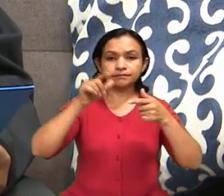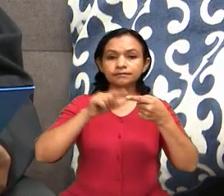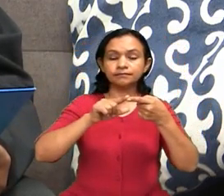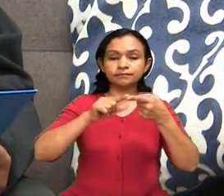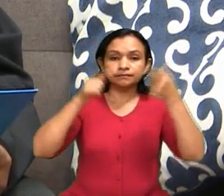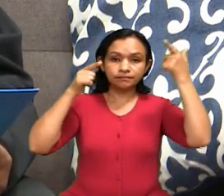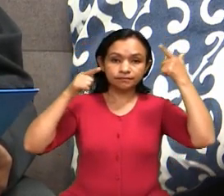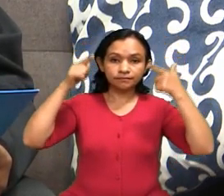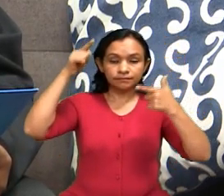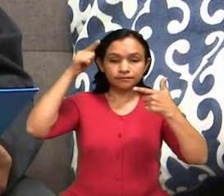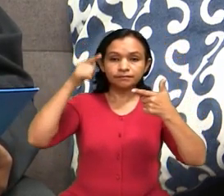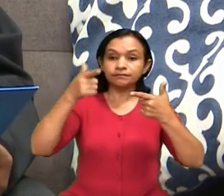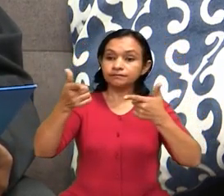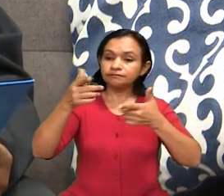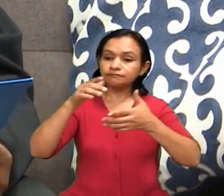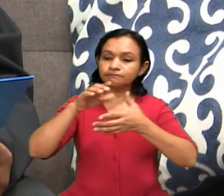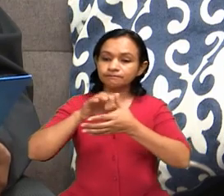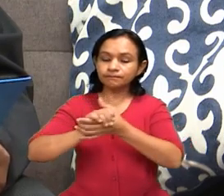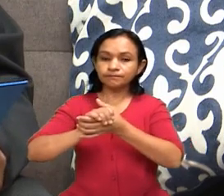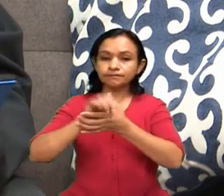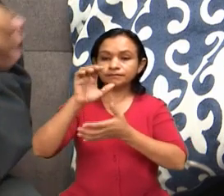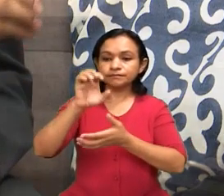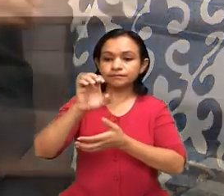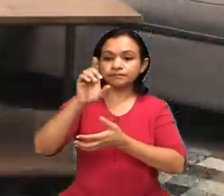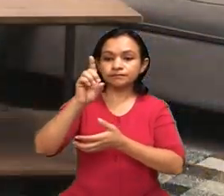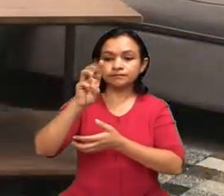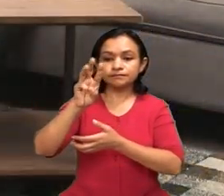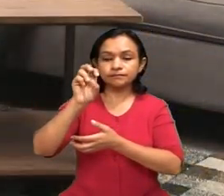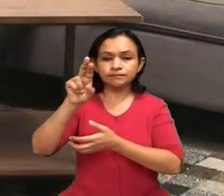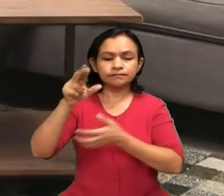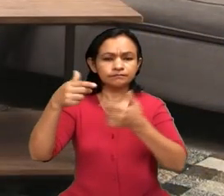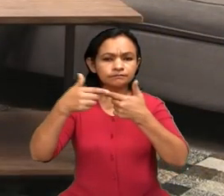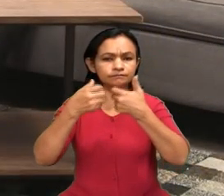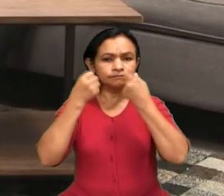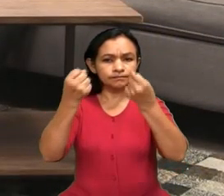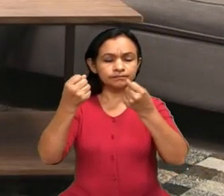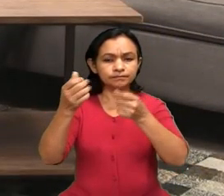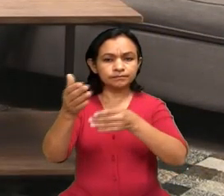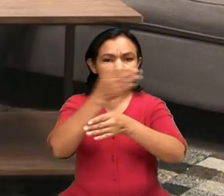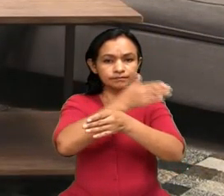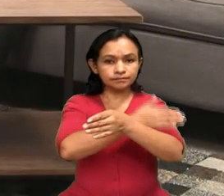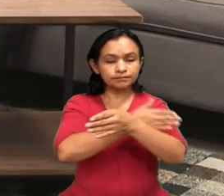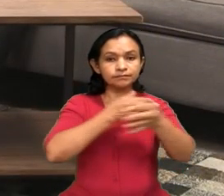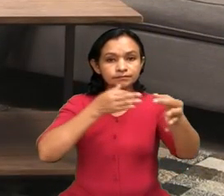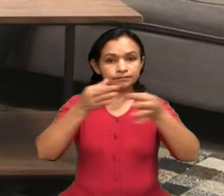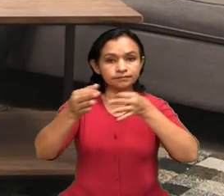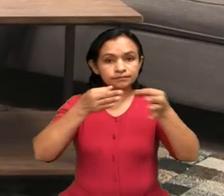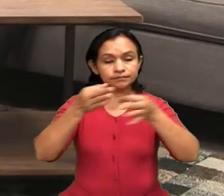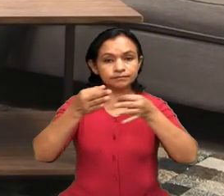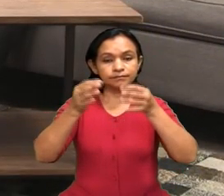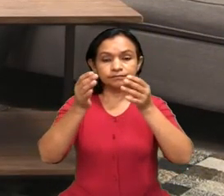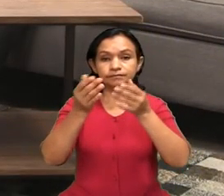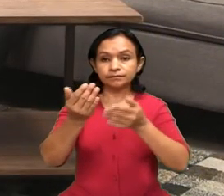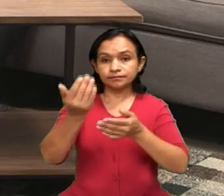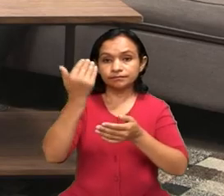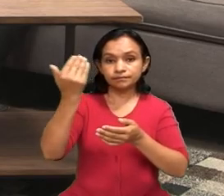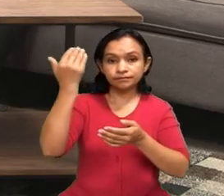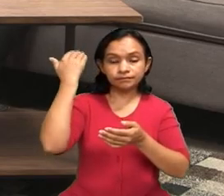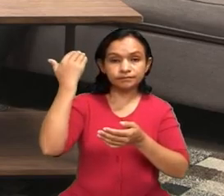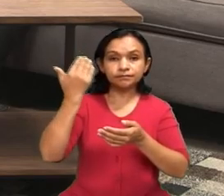Sandino. Compañero Edwin, entender este proceso de acumulación de fuerza, en nuestro bloque anterior usted precisamente esbozaba esos datos históricos